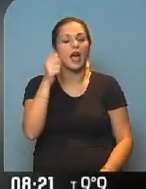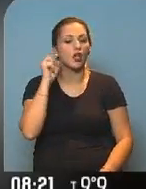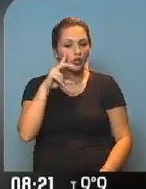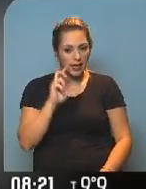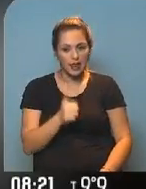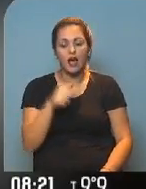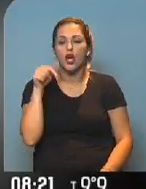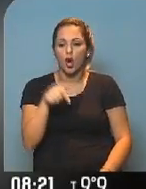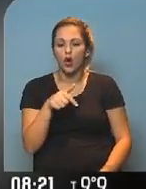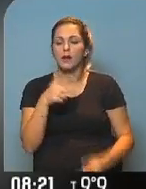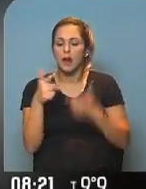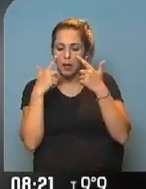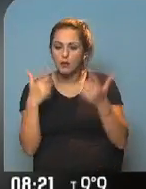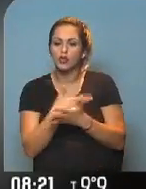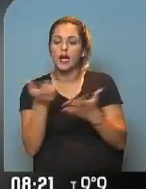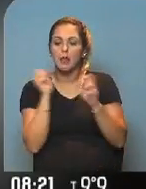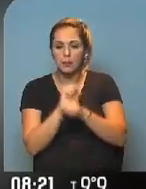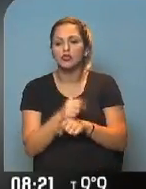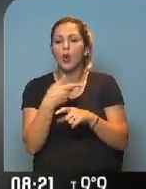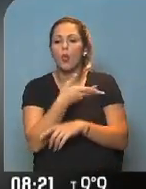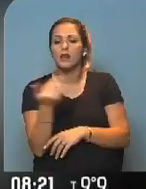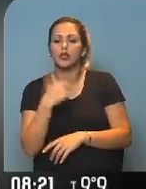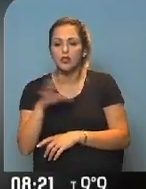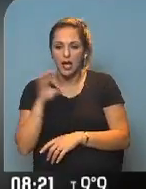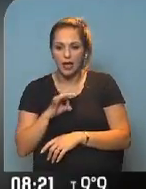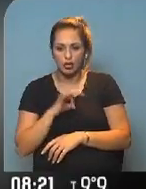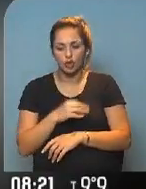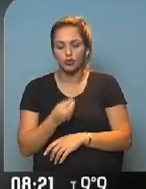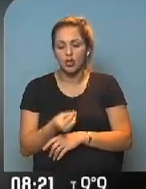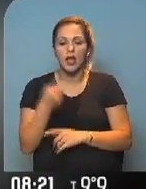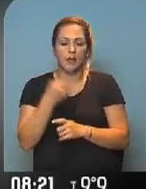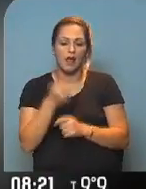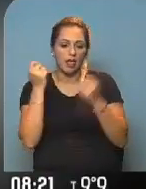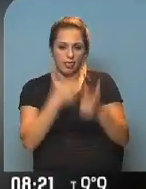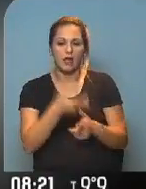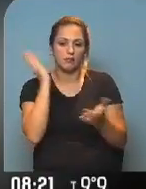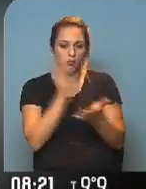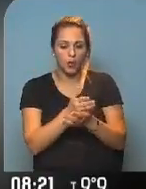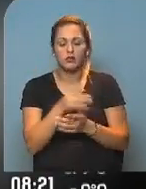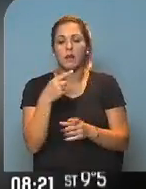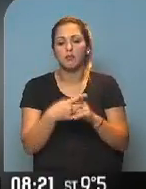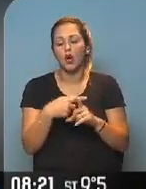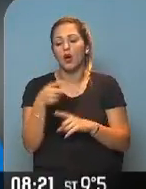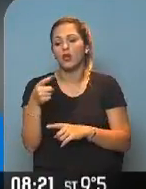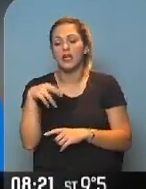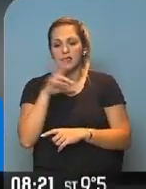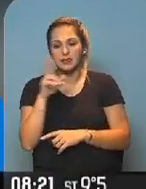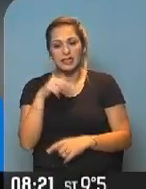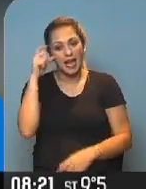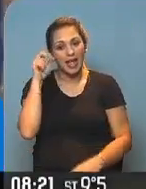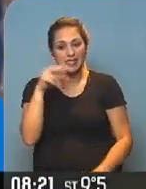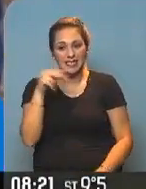conocer los fundamentos de la sentencia y la cantidad de años de prisión que recibirá Lagostena, condenado por el crimen, claro, de